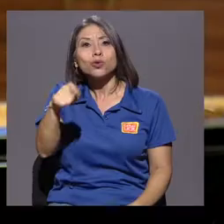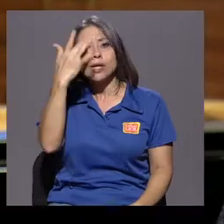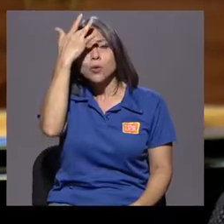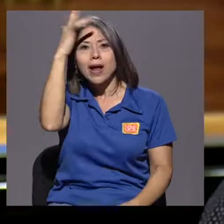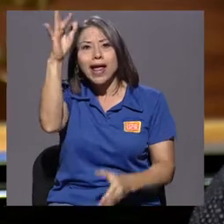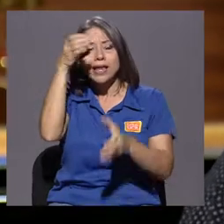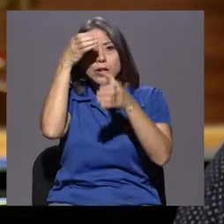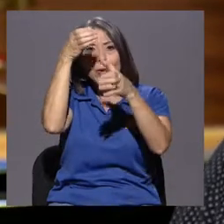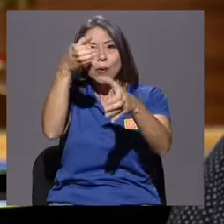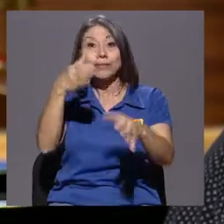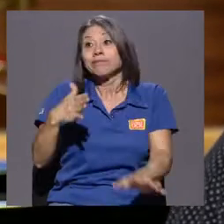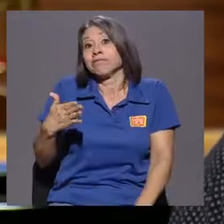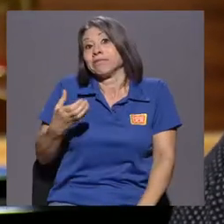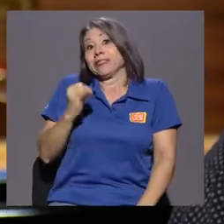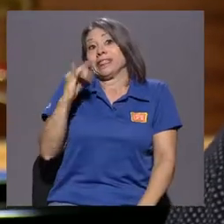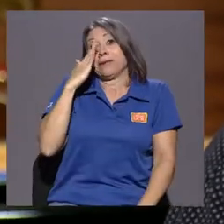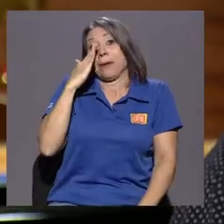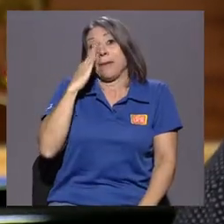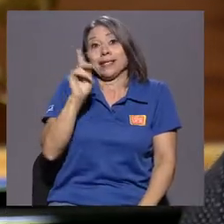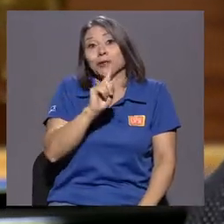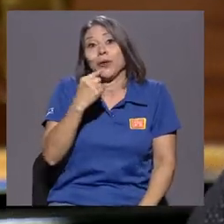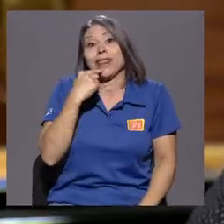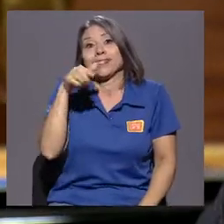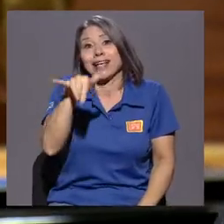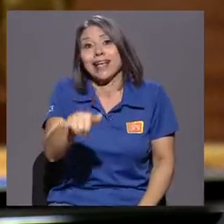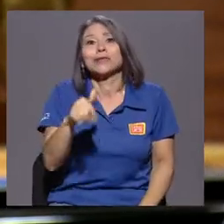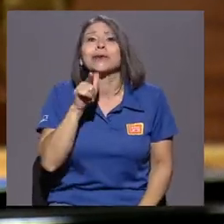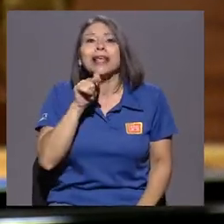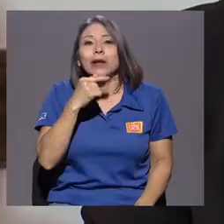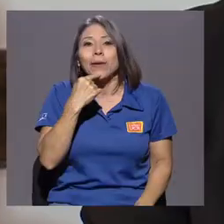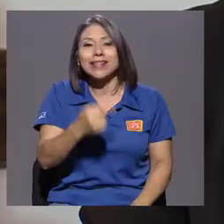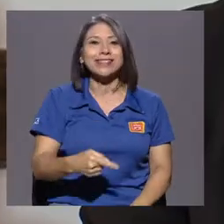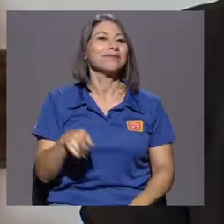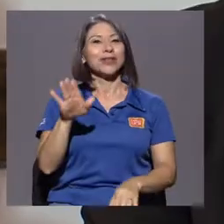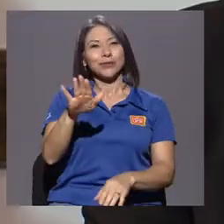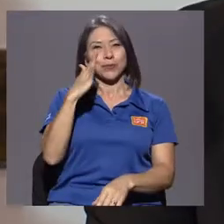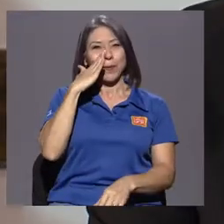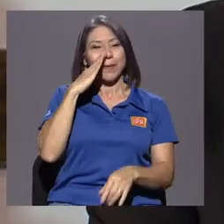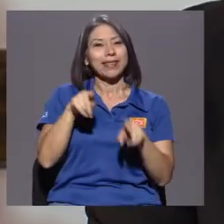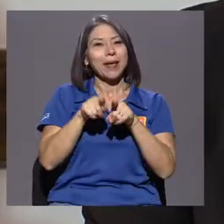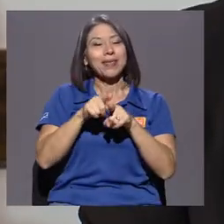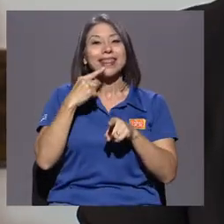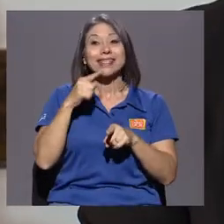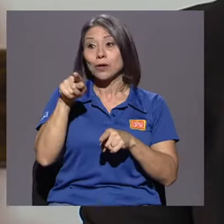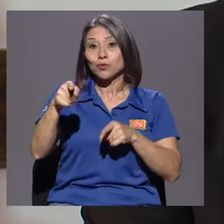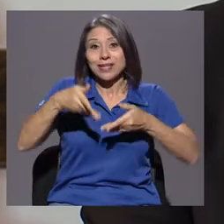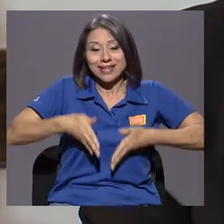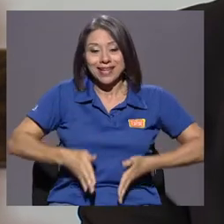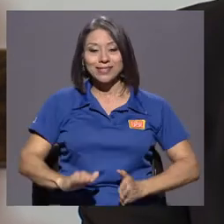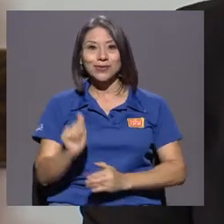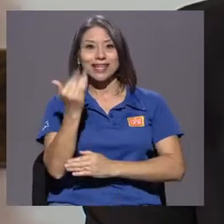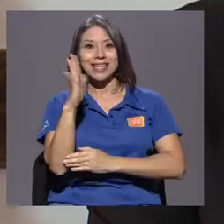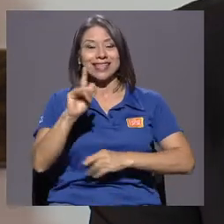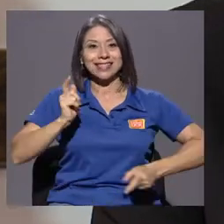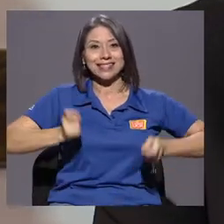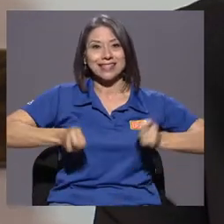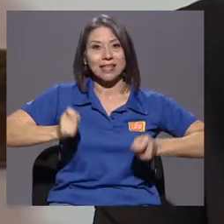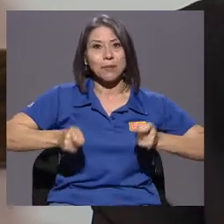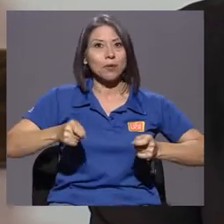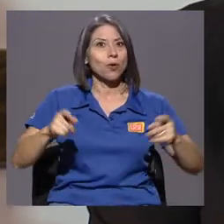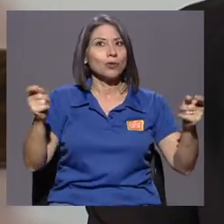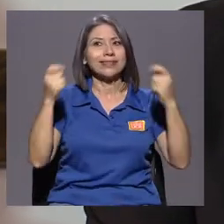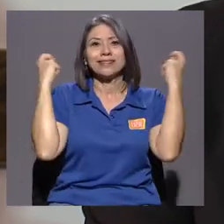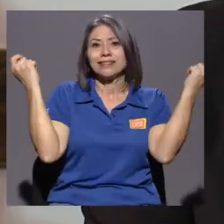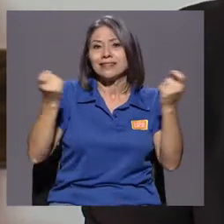además que ella también decía que el 15 de septiembre que usted nació si era una gran